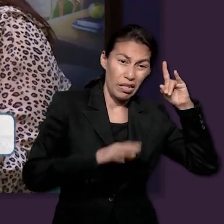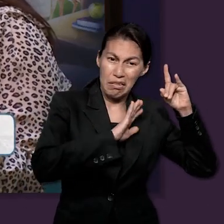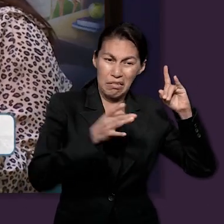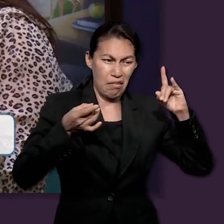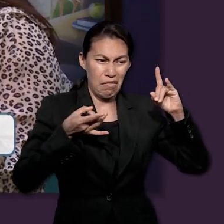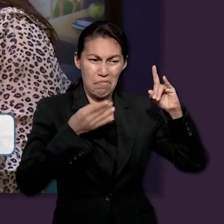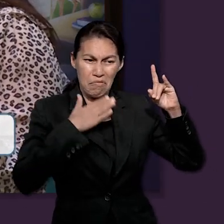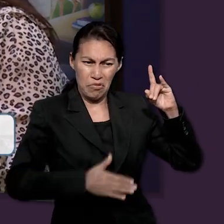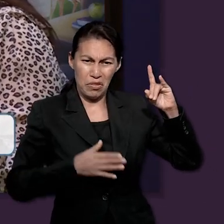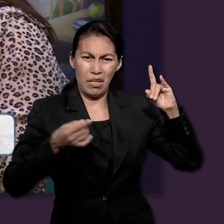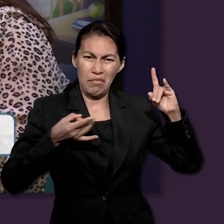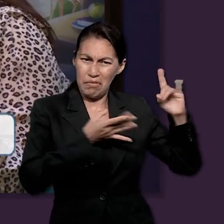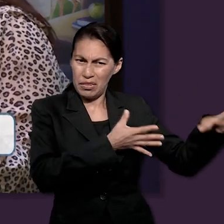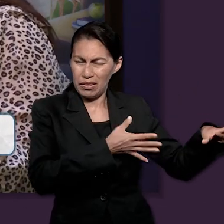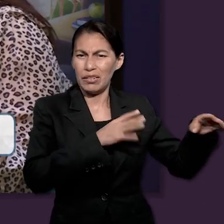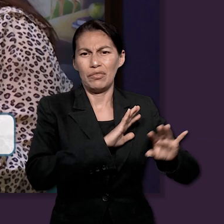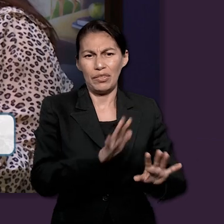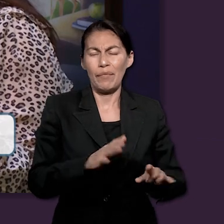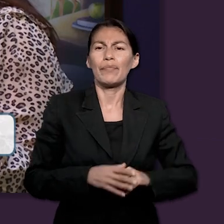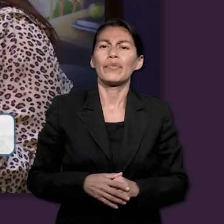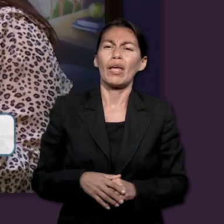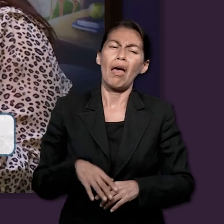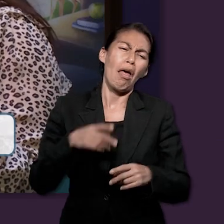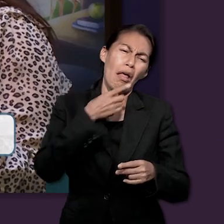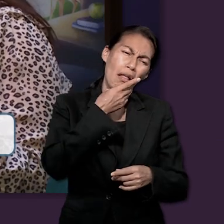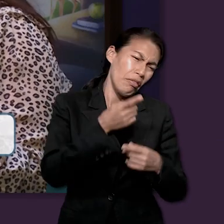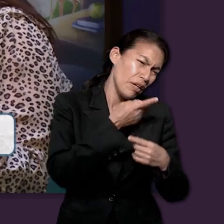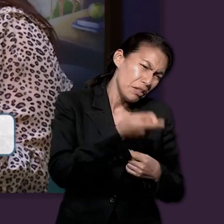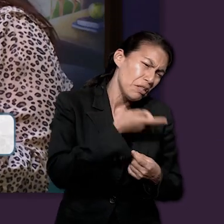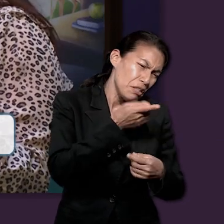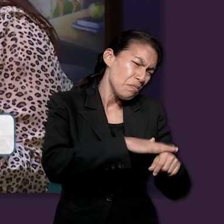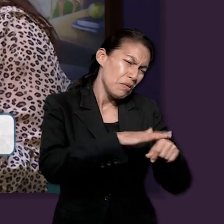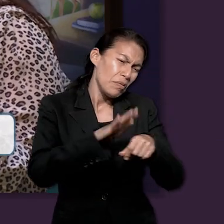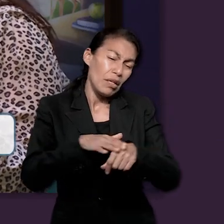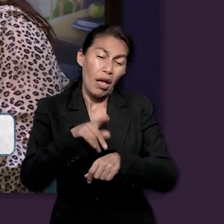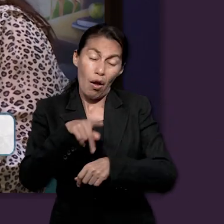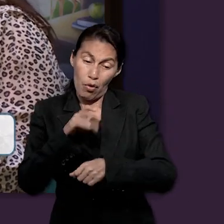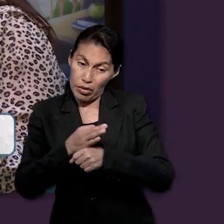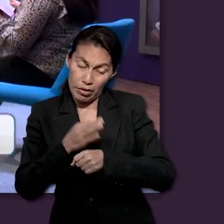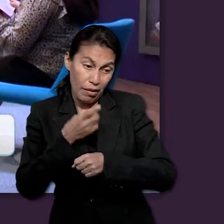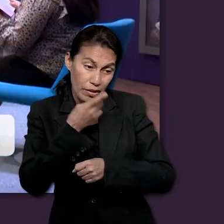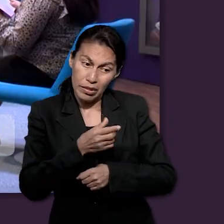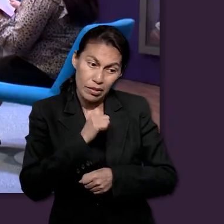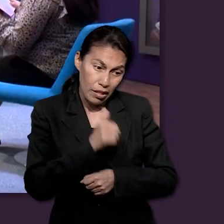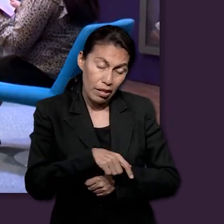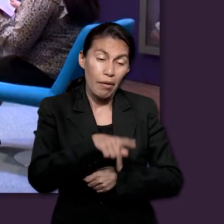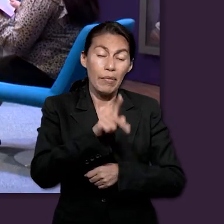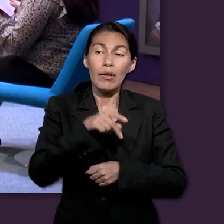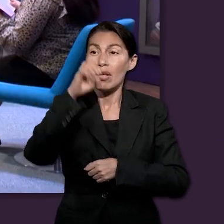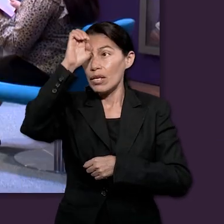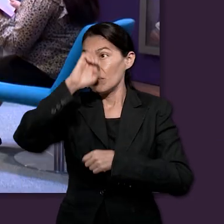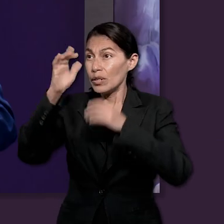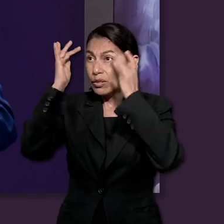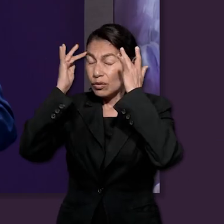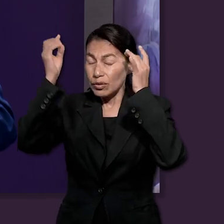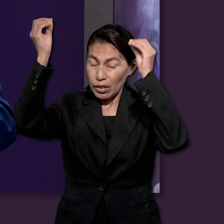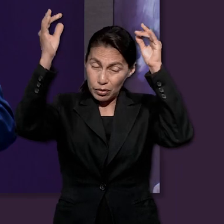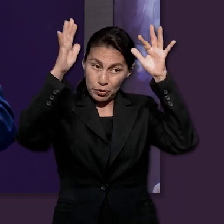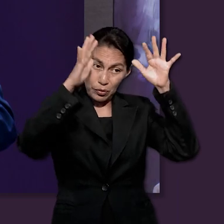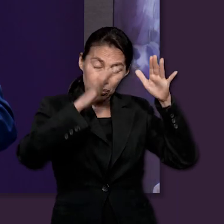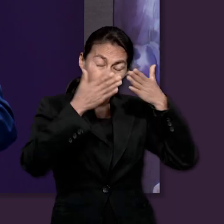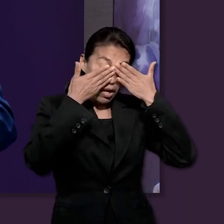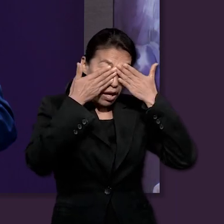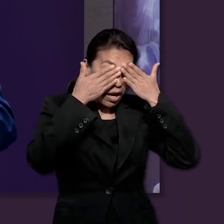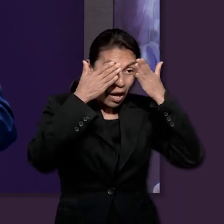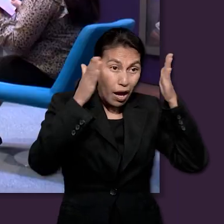Aún tengo muchas cosas que deciros, pero ahora no las podéis sobrellevar. Pero cuando venga el Espíritu de verdad, Él os guiará a toda la